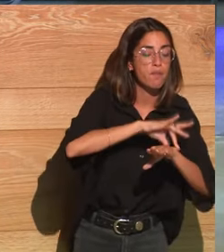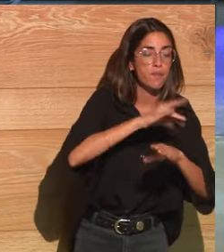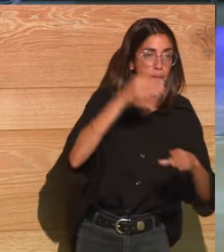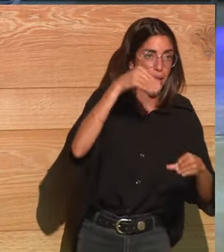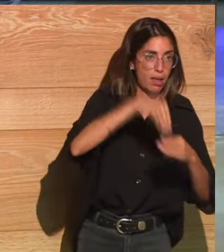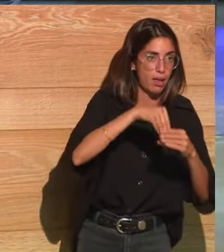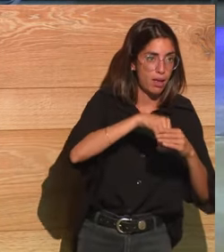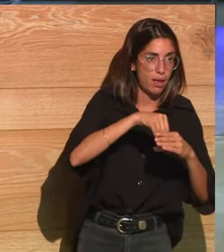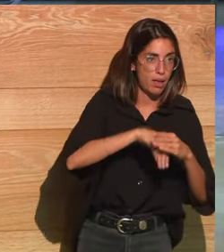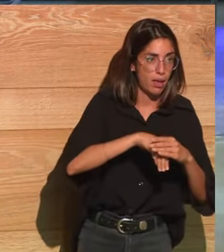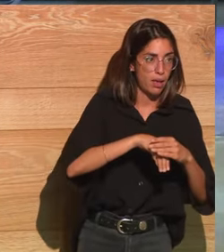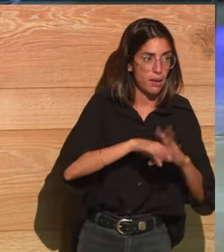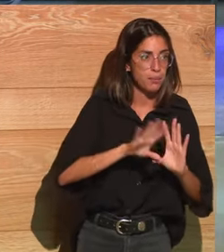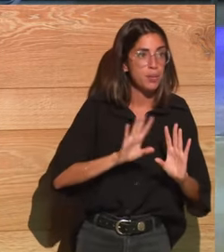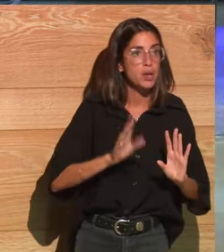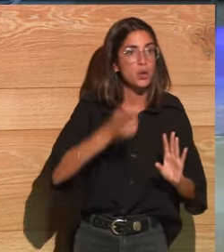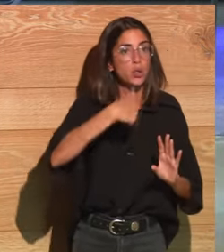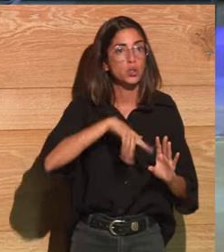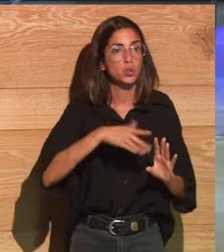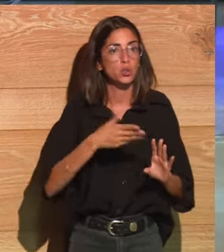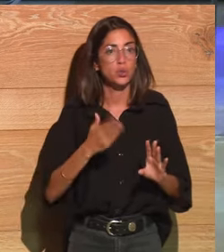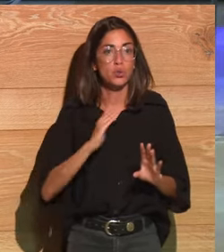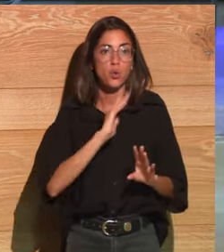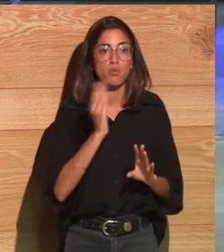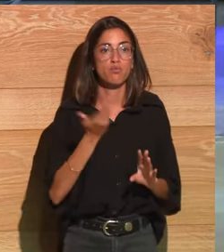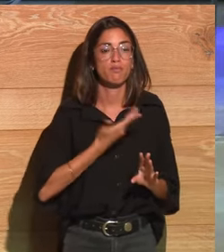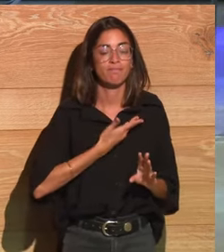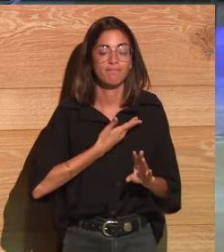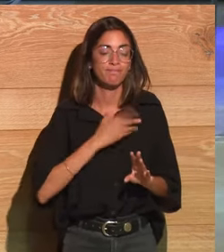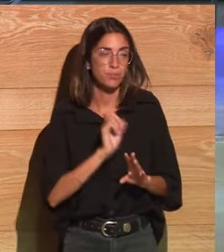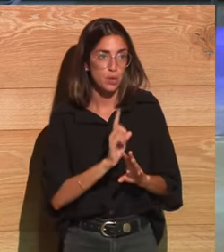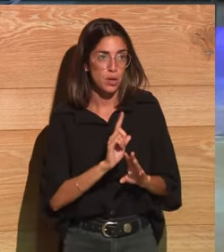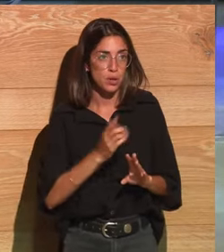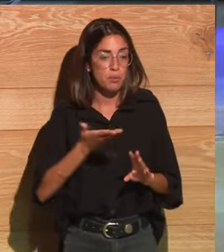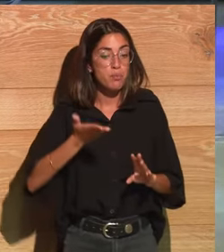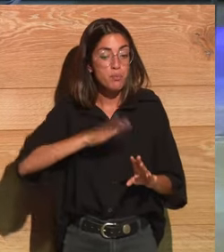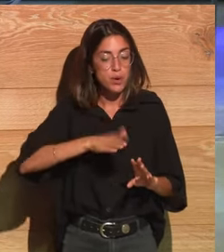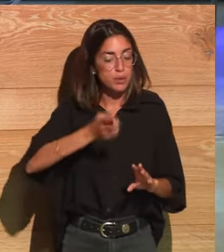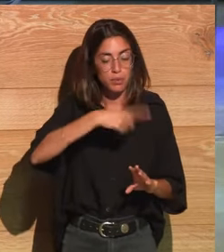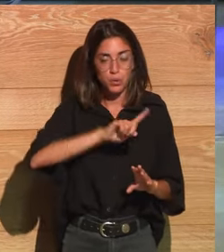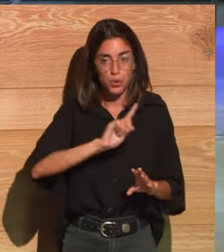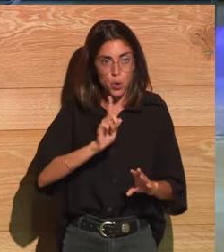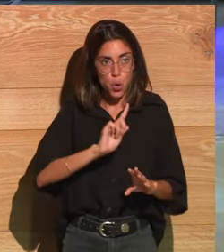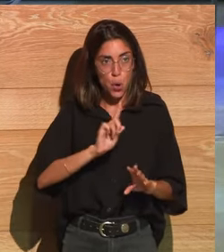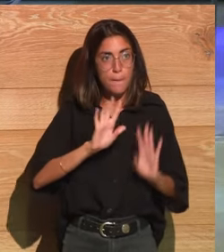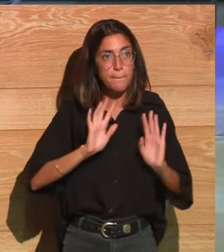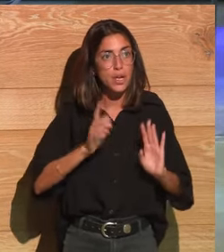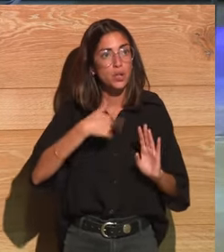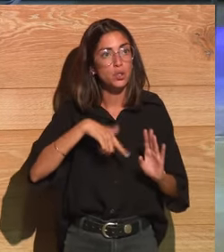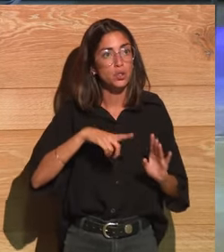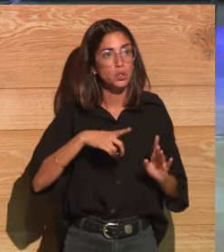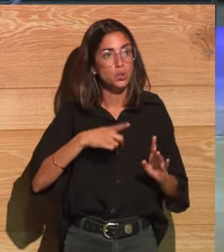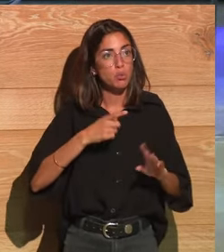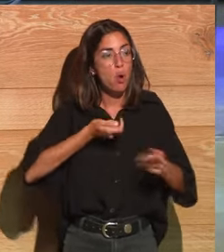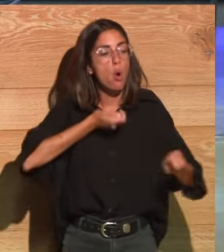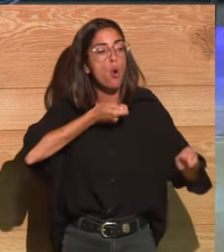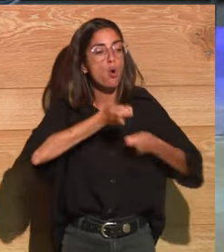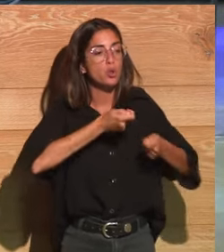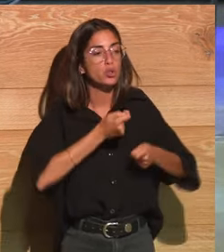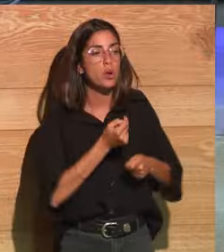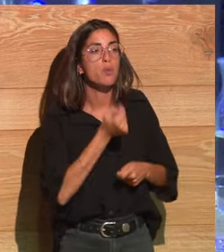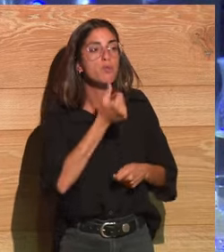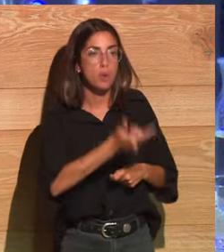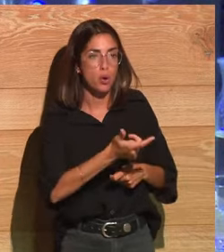acumulando, pero no morimos de ellas. De algunas, muchas de esas patologías morimos con ellas, pero las hemos domesticado de alguna